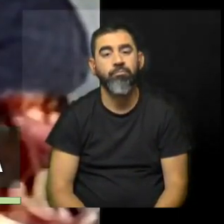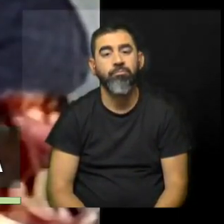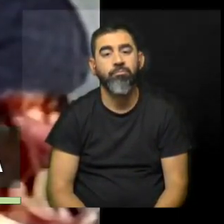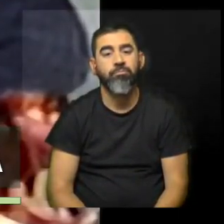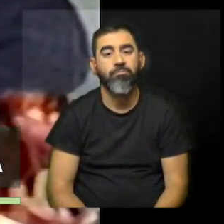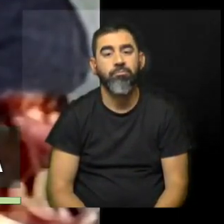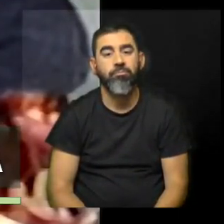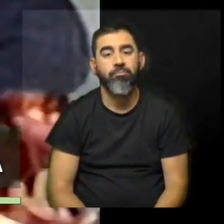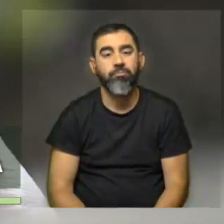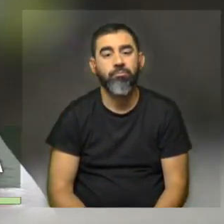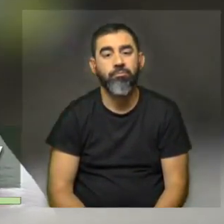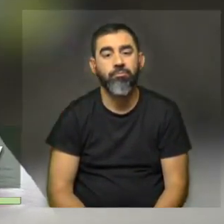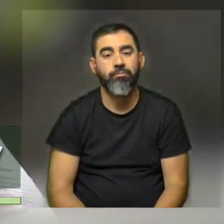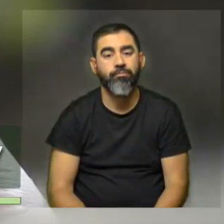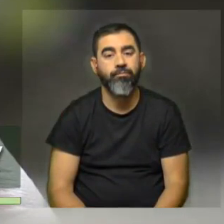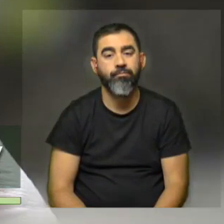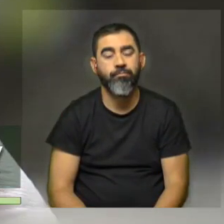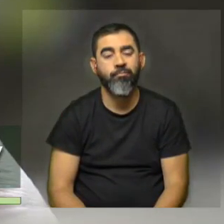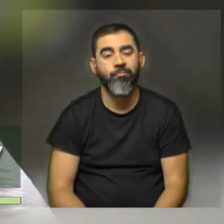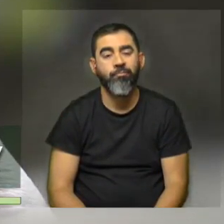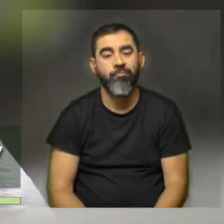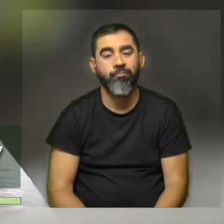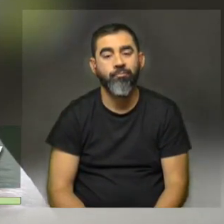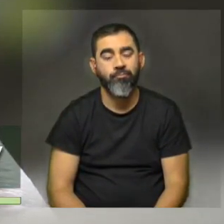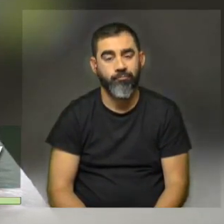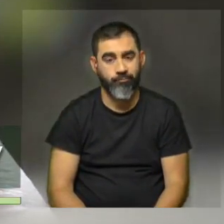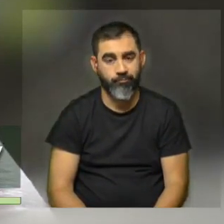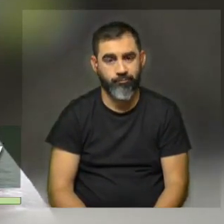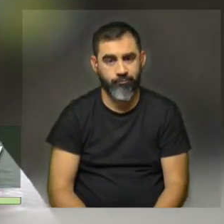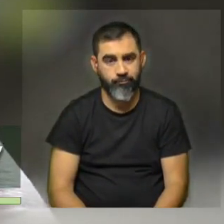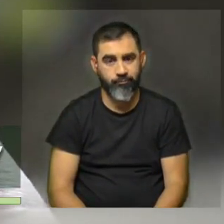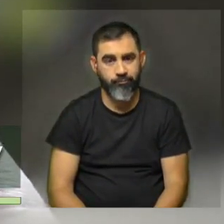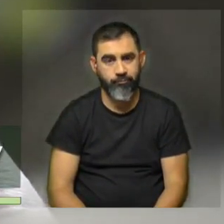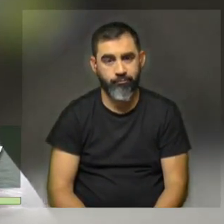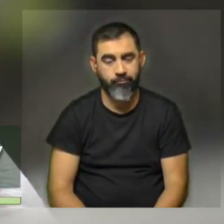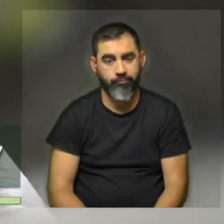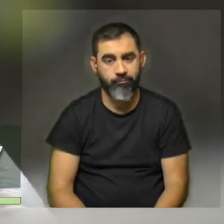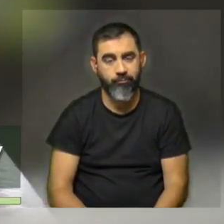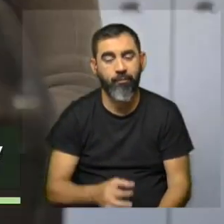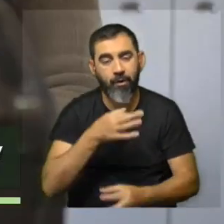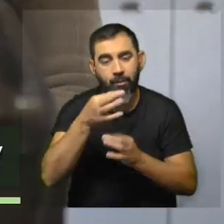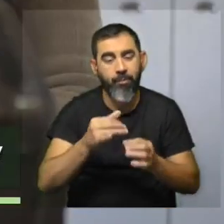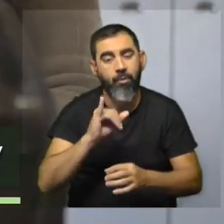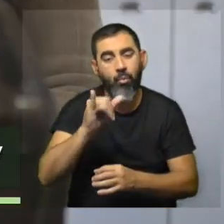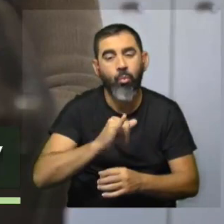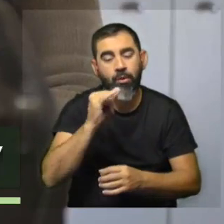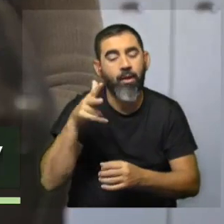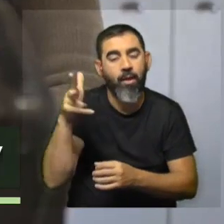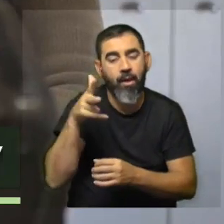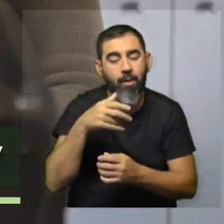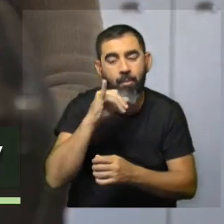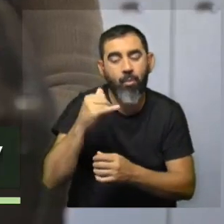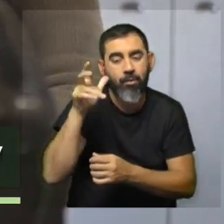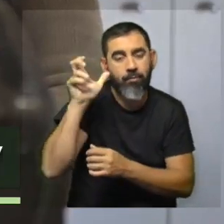Sí. ¿Qué opinión tenés? Me acuerdo que Papico estaba 2x3 con la cámara encima y era una cosa que a mí me divertía mucho porque ya me llamaba la atención el